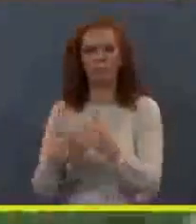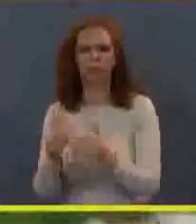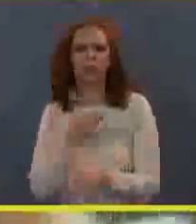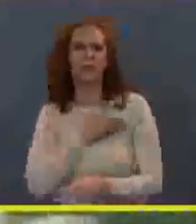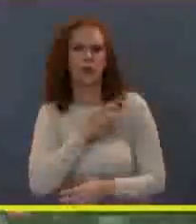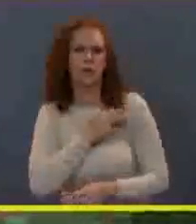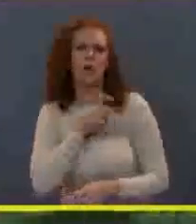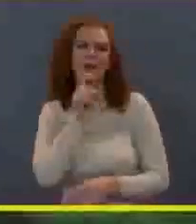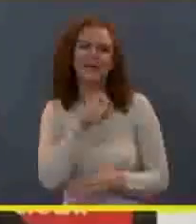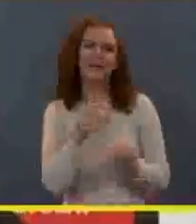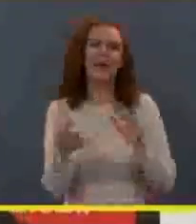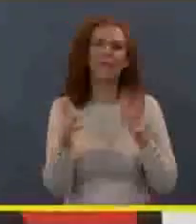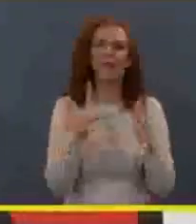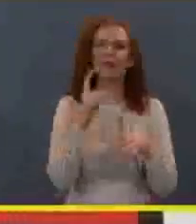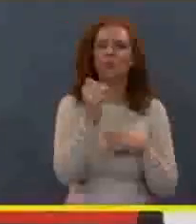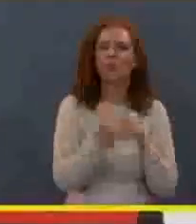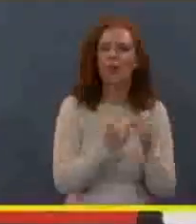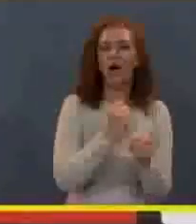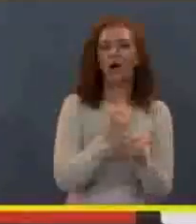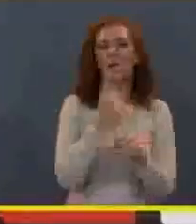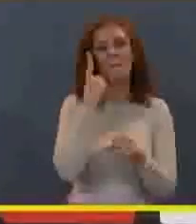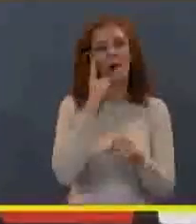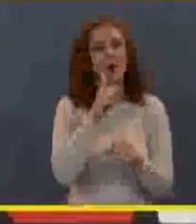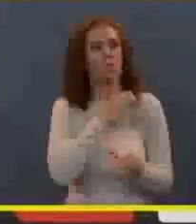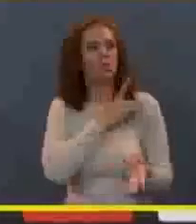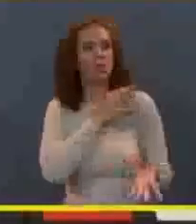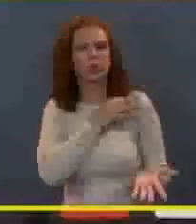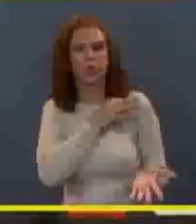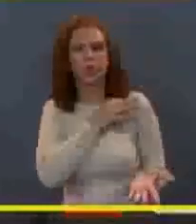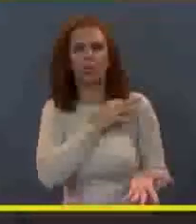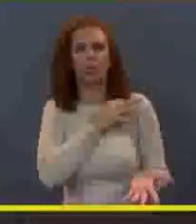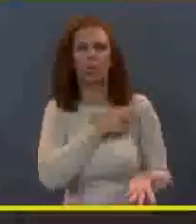Se necesita más o menos 1 año para que un entrenador